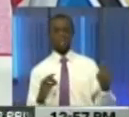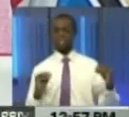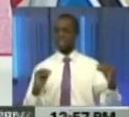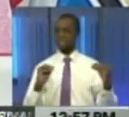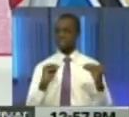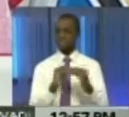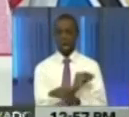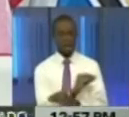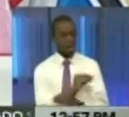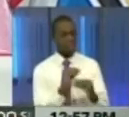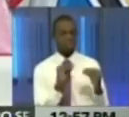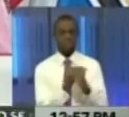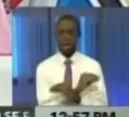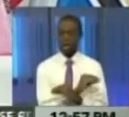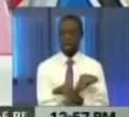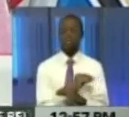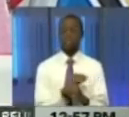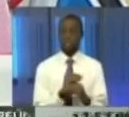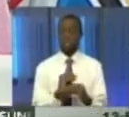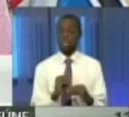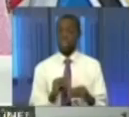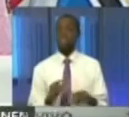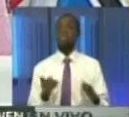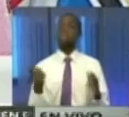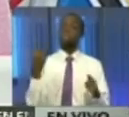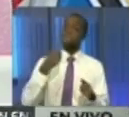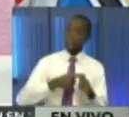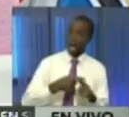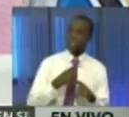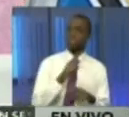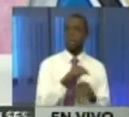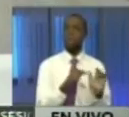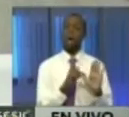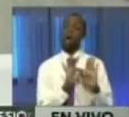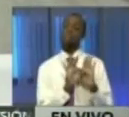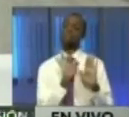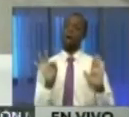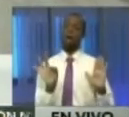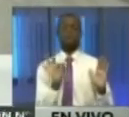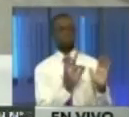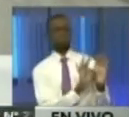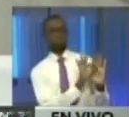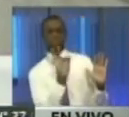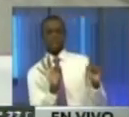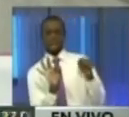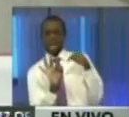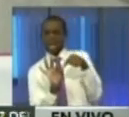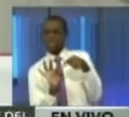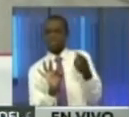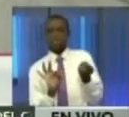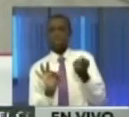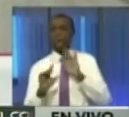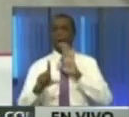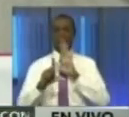sobre todo especialmente se atenta contra la preservación del principio de legalidad y pone en peligro, por supuesto,